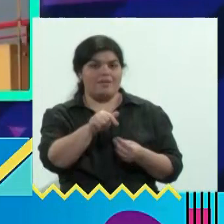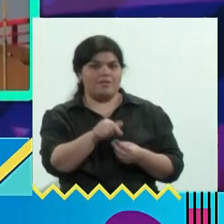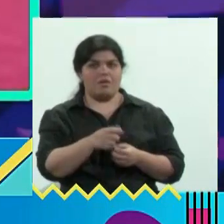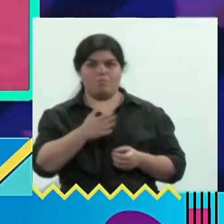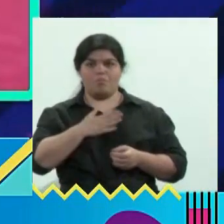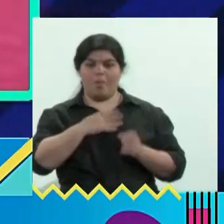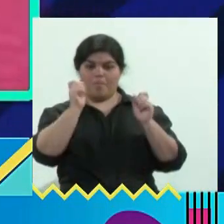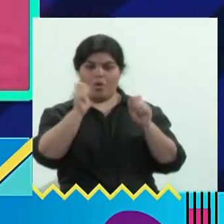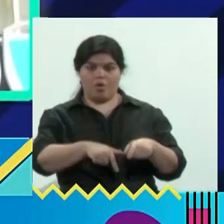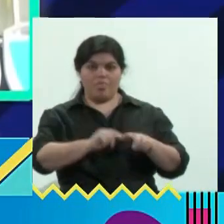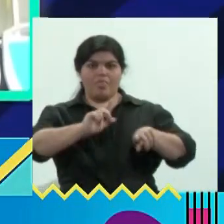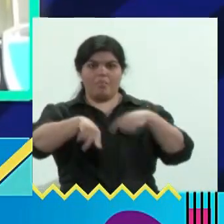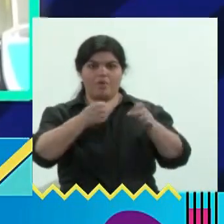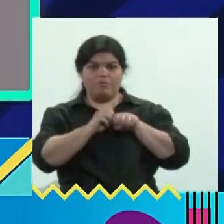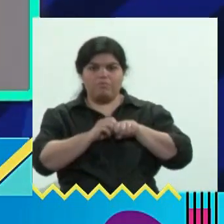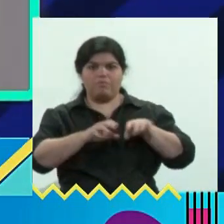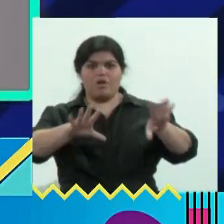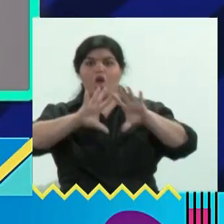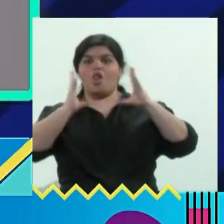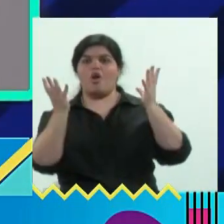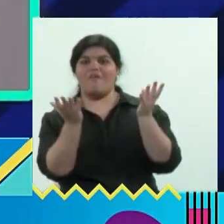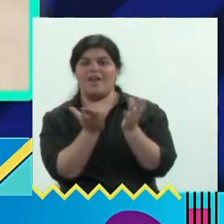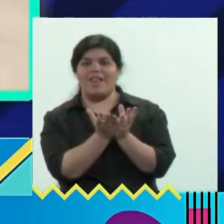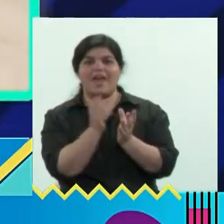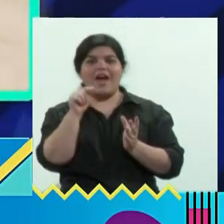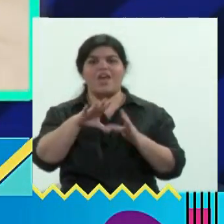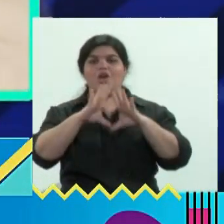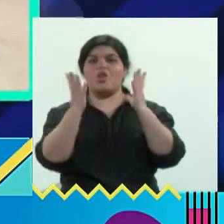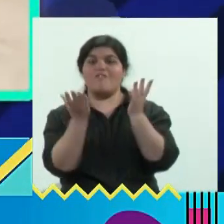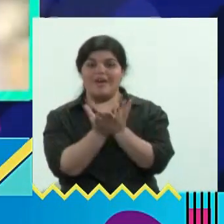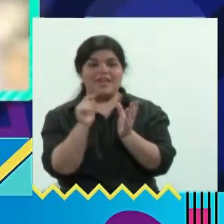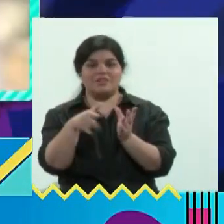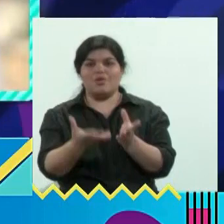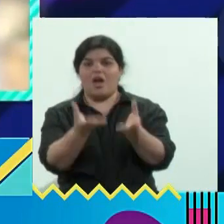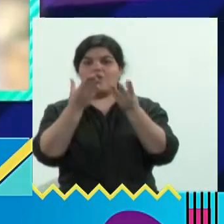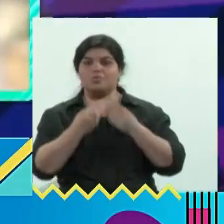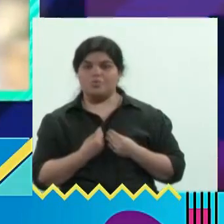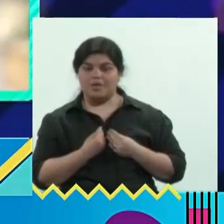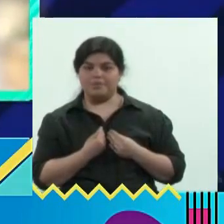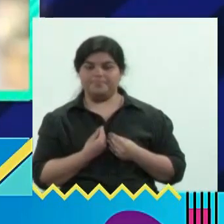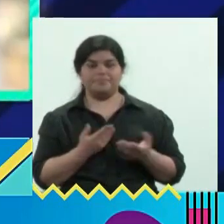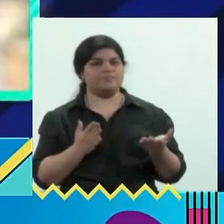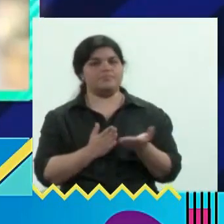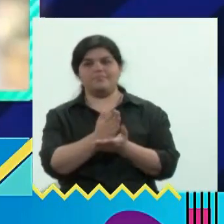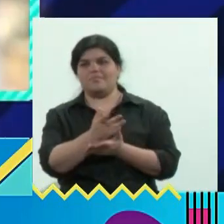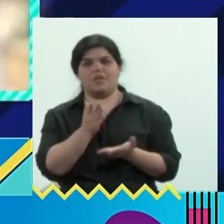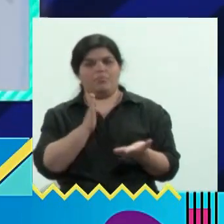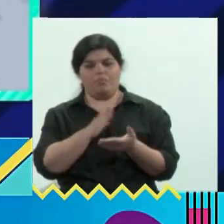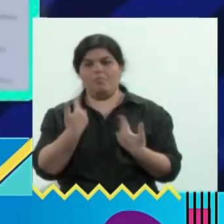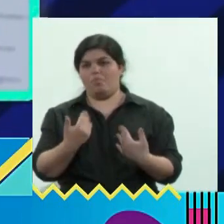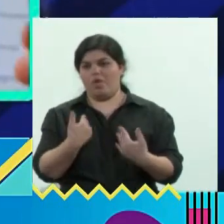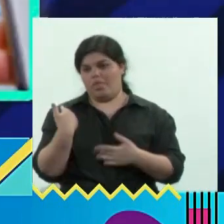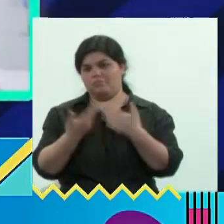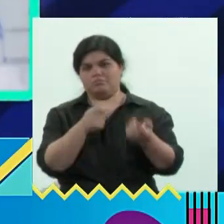local hacia lo global. O sea, es una gran oportunidad la globalización en la medida en que seamos capaces de actuar, como decía José María